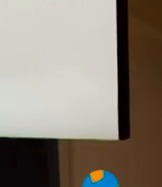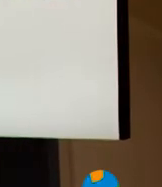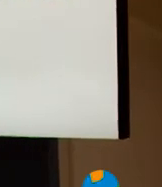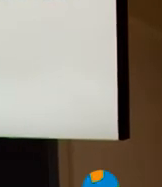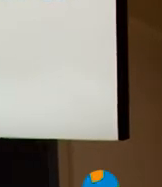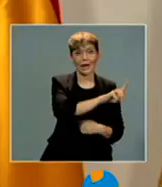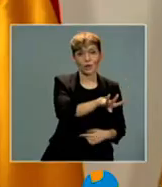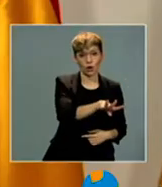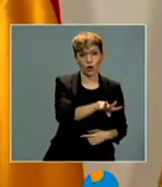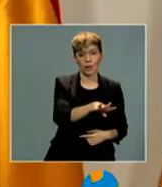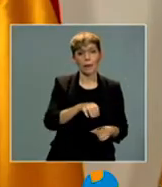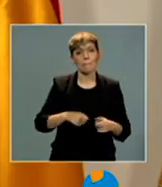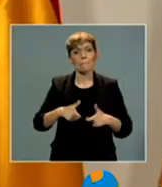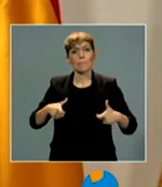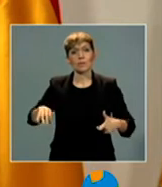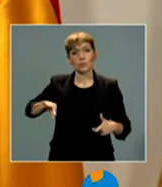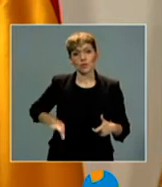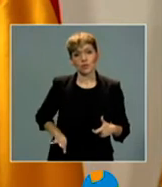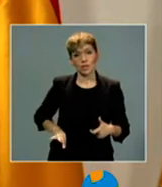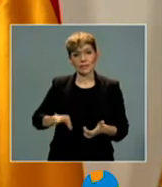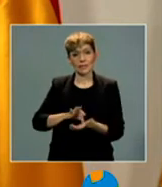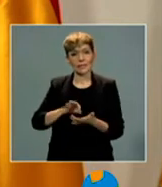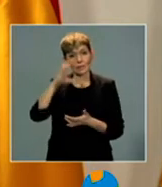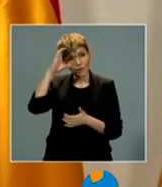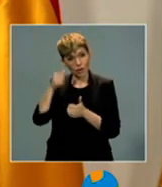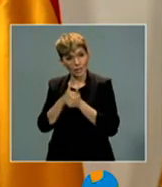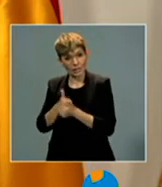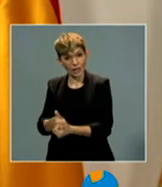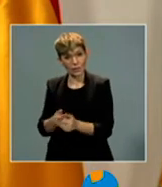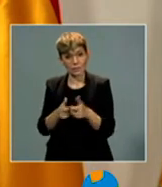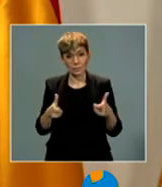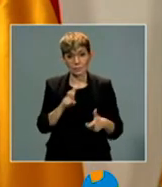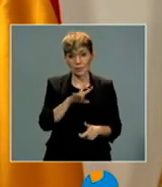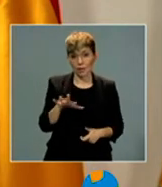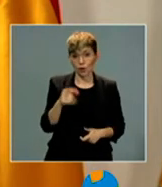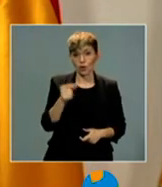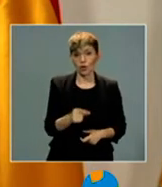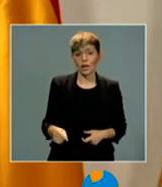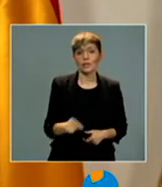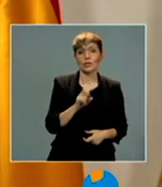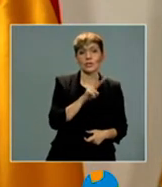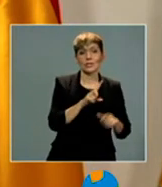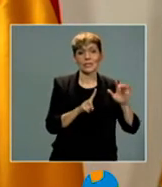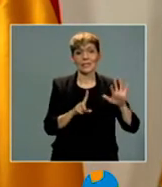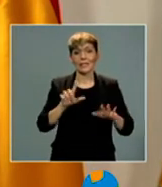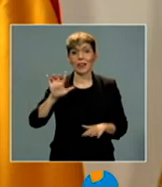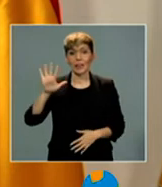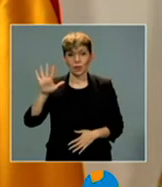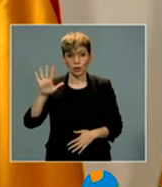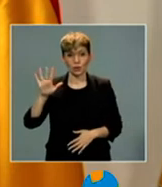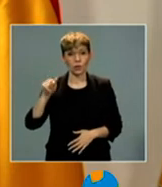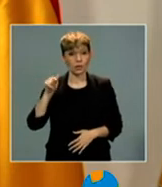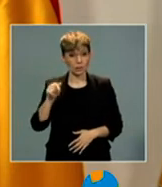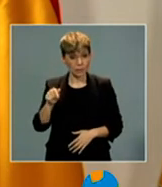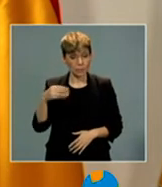plantilla de rastreadores del Servicio de Epidemiología con 25 personas más, lo que hace un total de 265 rastreadores que están